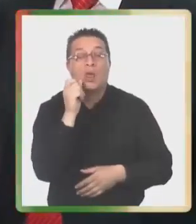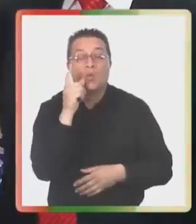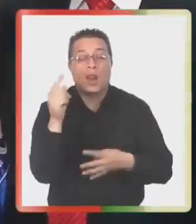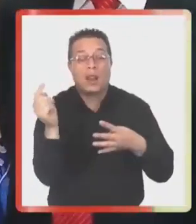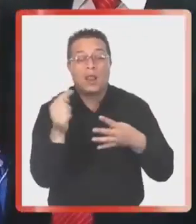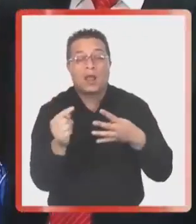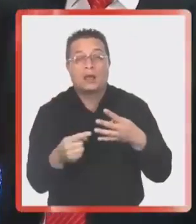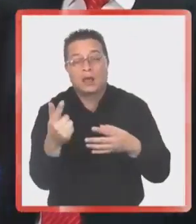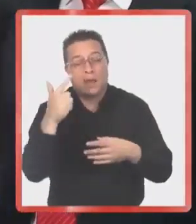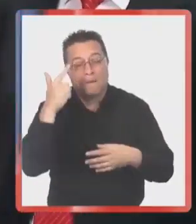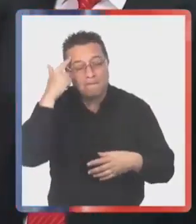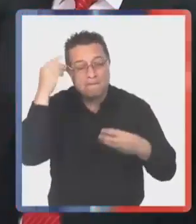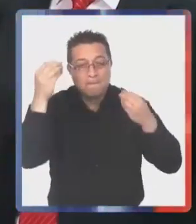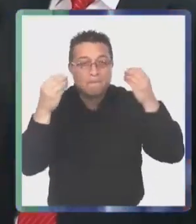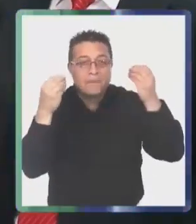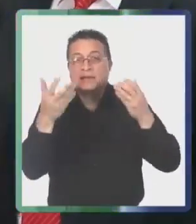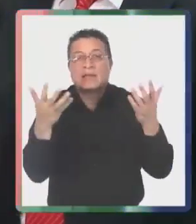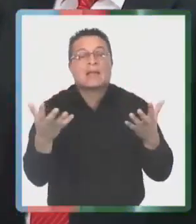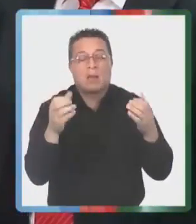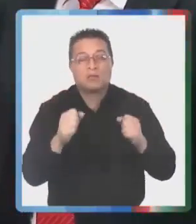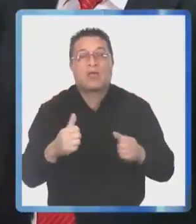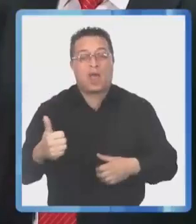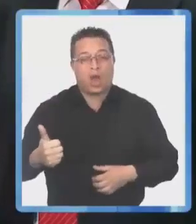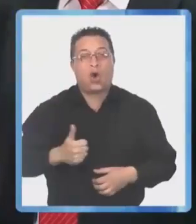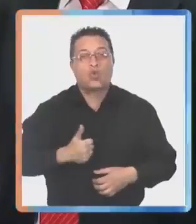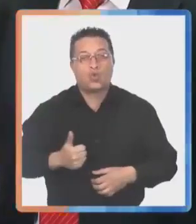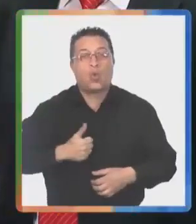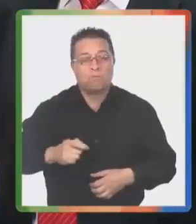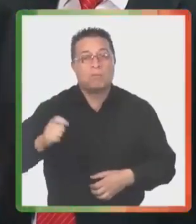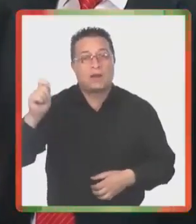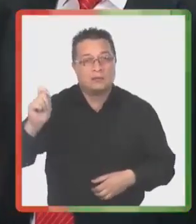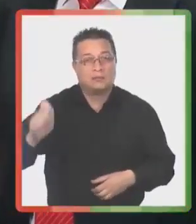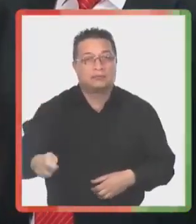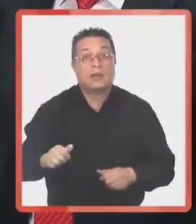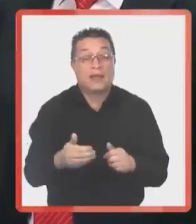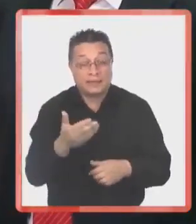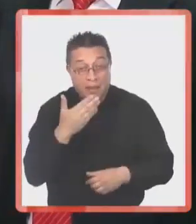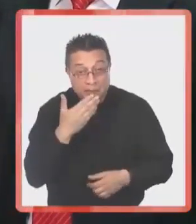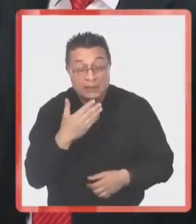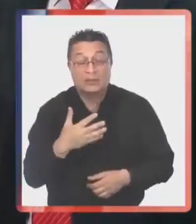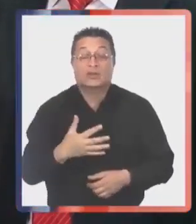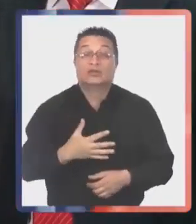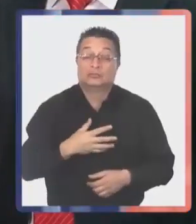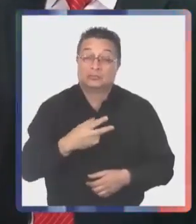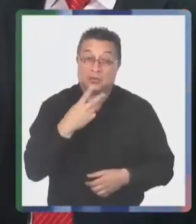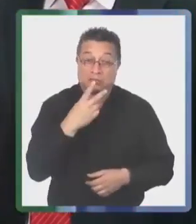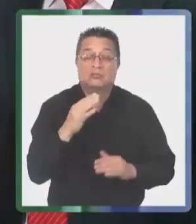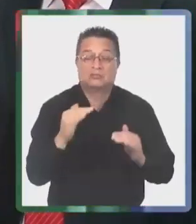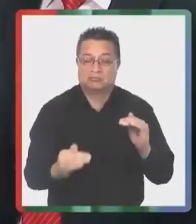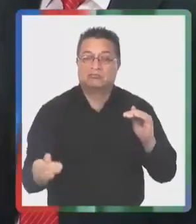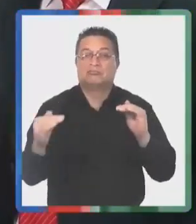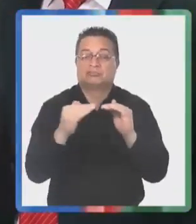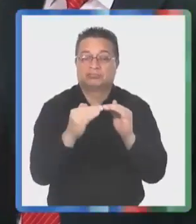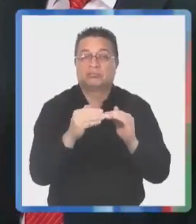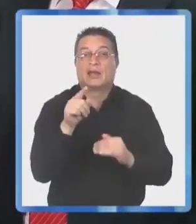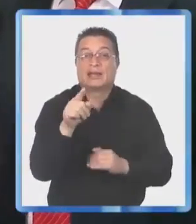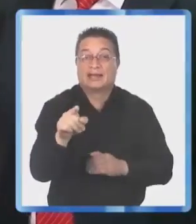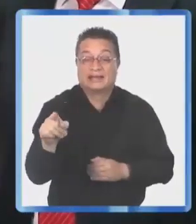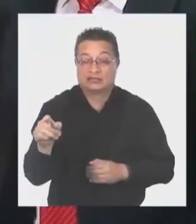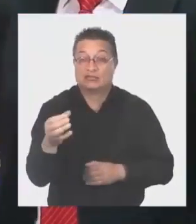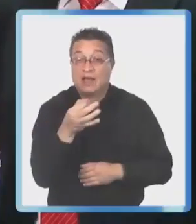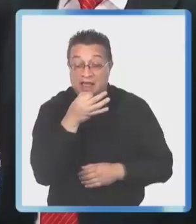son lo que ellos piensan que podría hacerse para cumplir con la sentencia. Y también me parece que sería adecuado que si